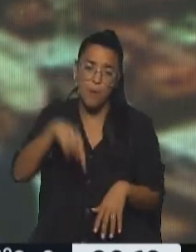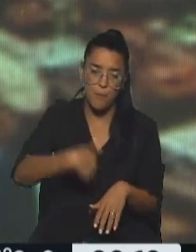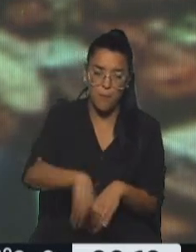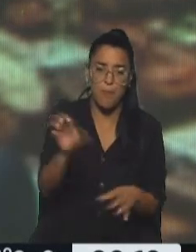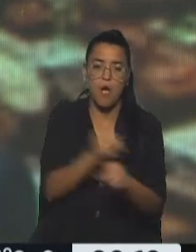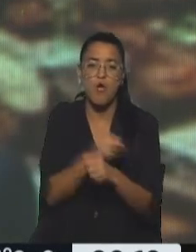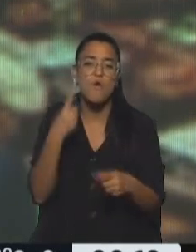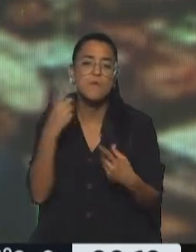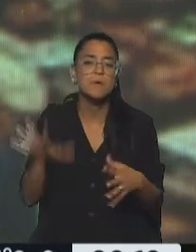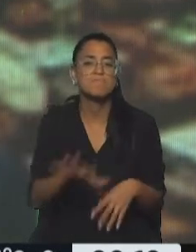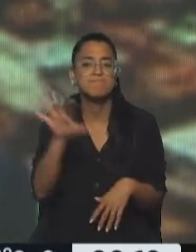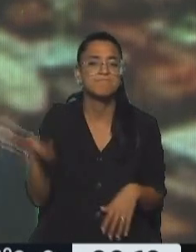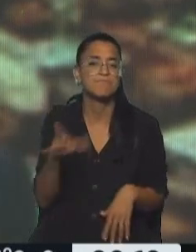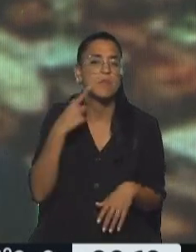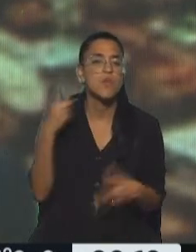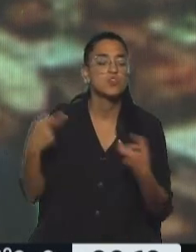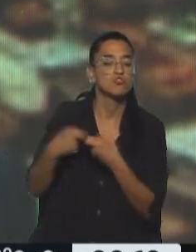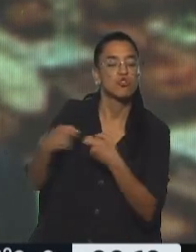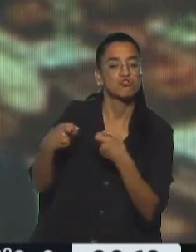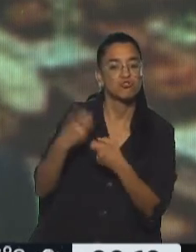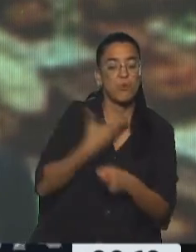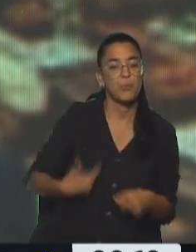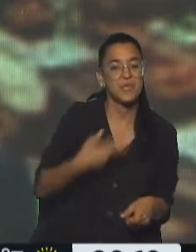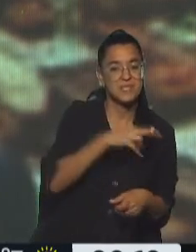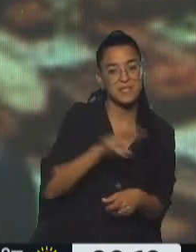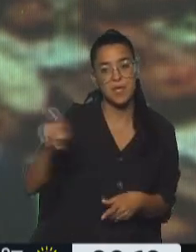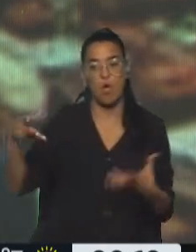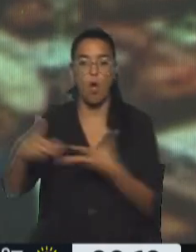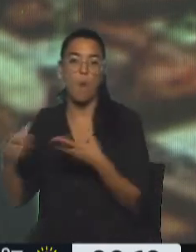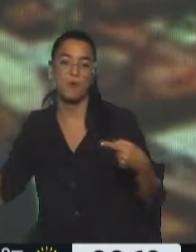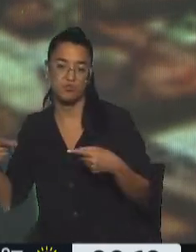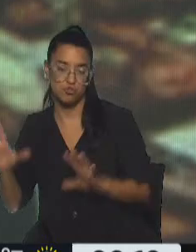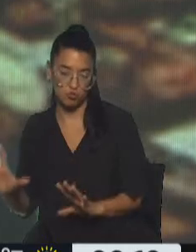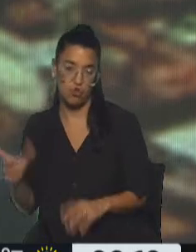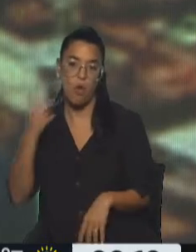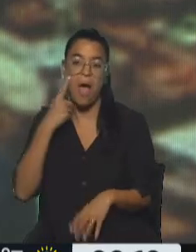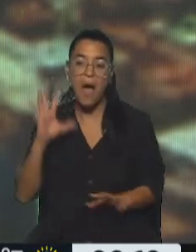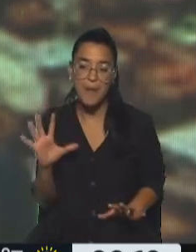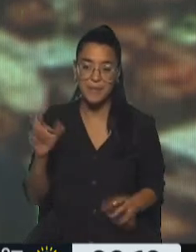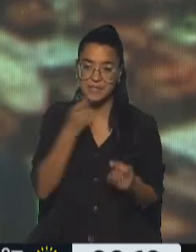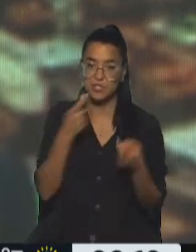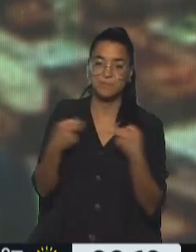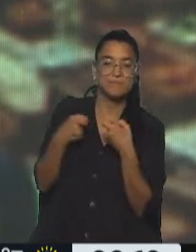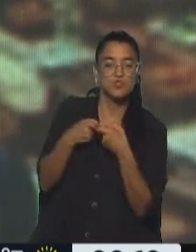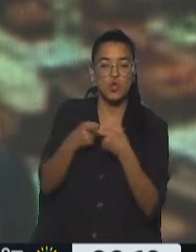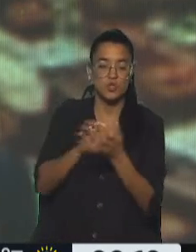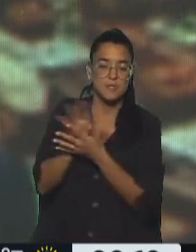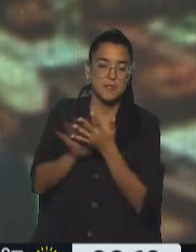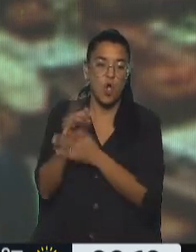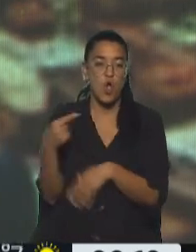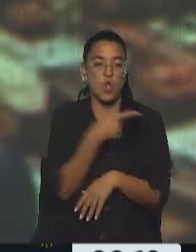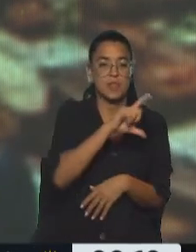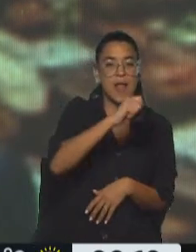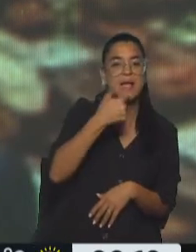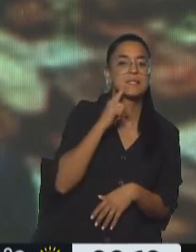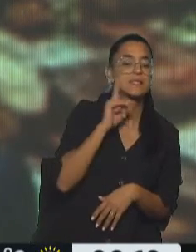esas sospechas que teníamos de colusión entre la vicepresidenta y la oposición justamente de Castillo, que ahora